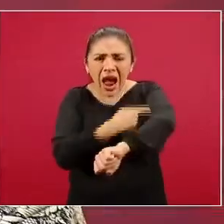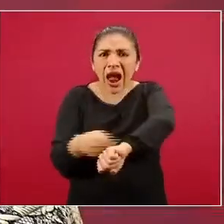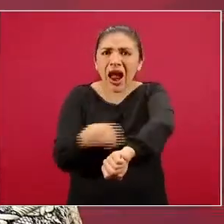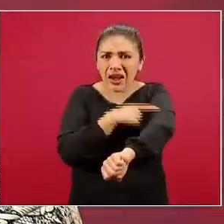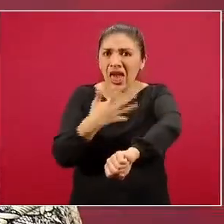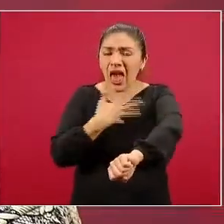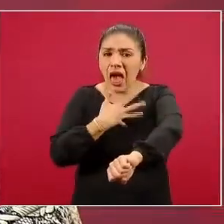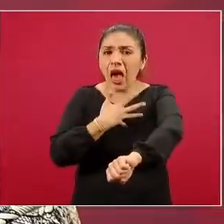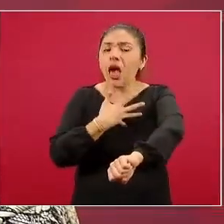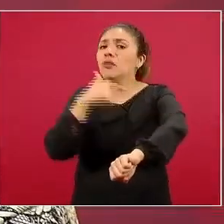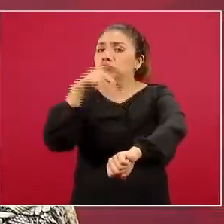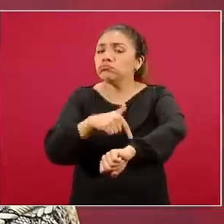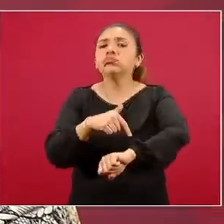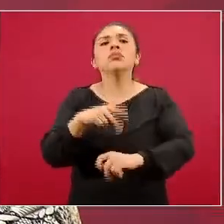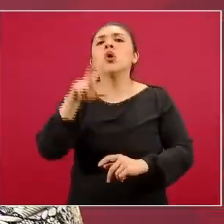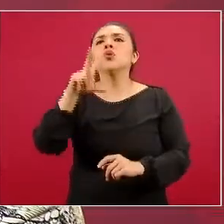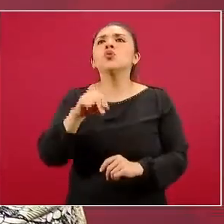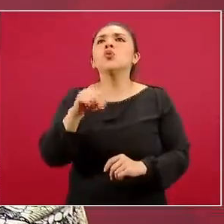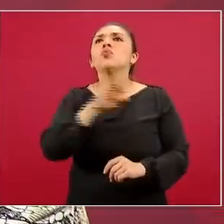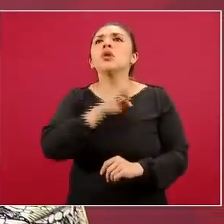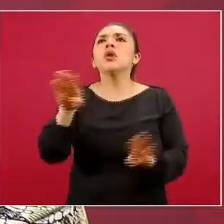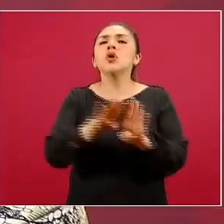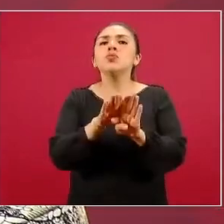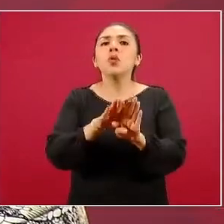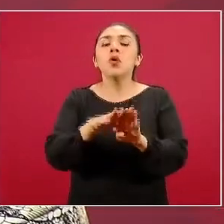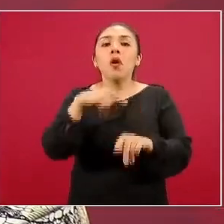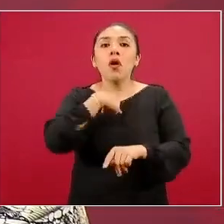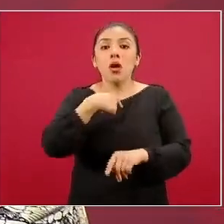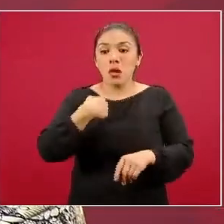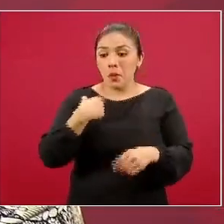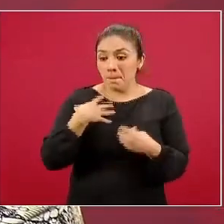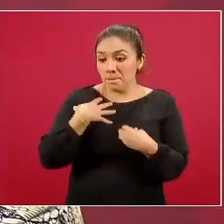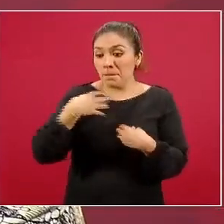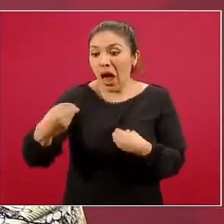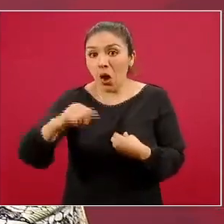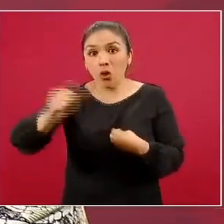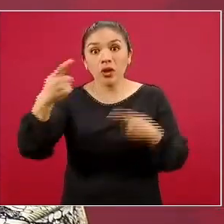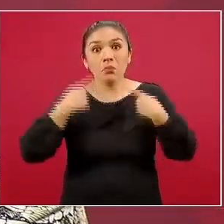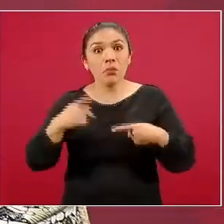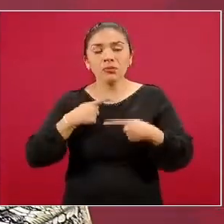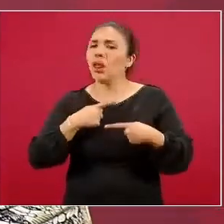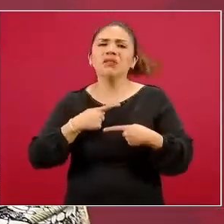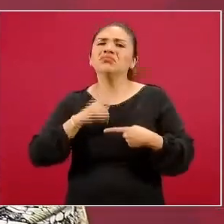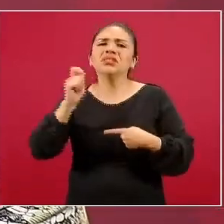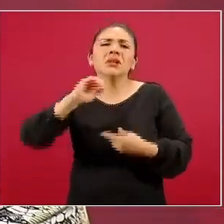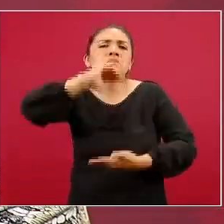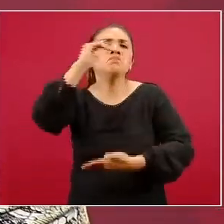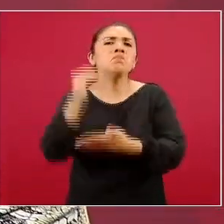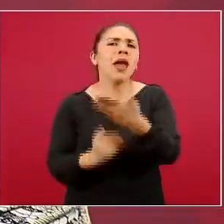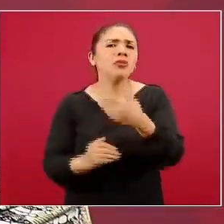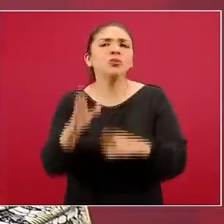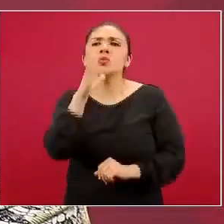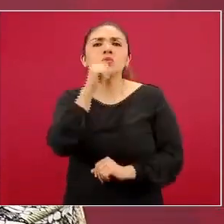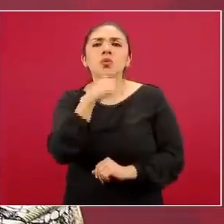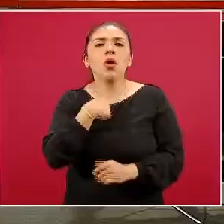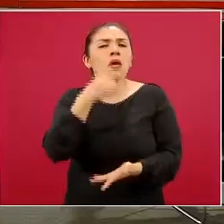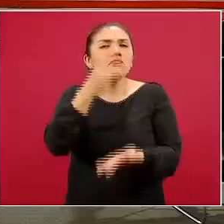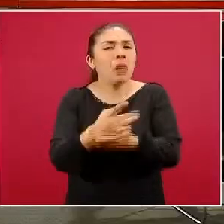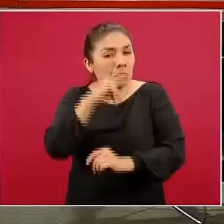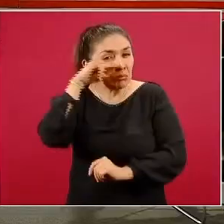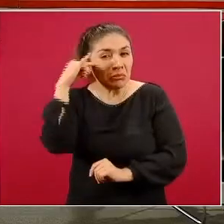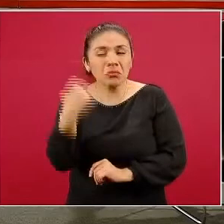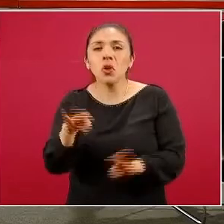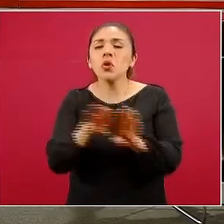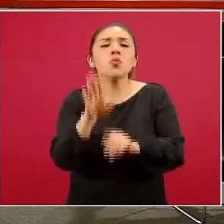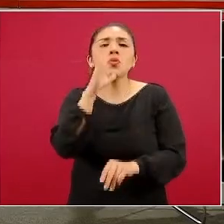no la probabilidad de que transmitan el virus es prácticamente nula. Se considera que indetectable es igual